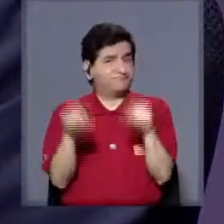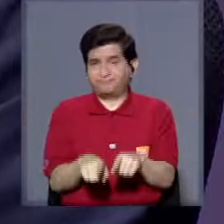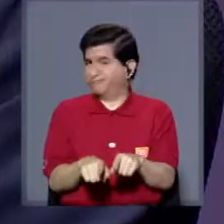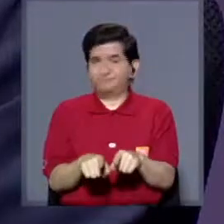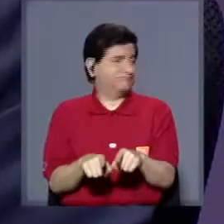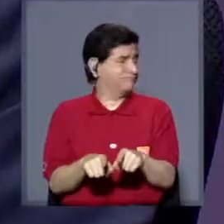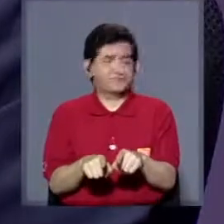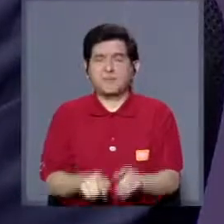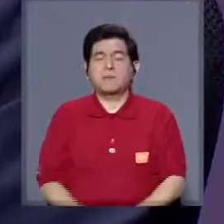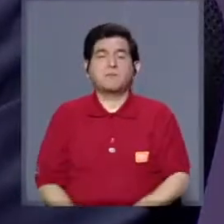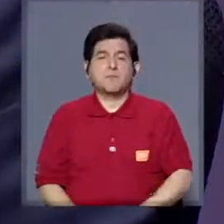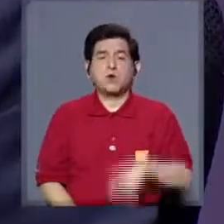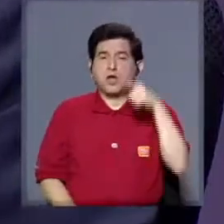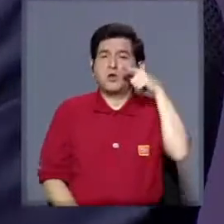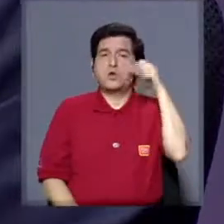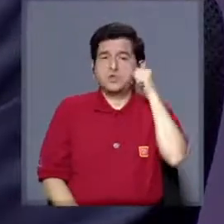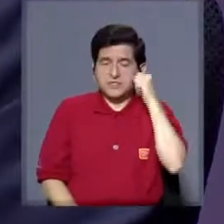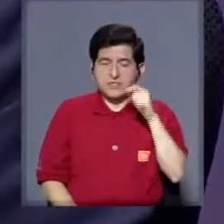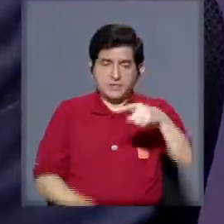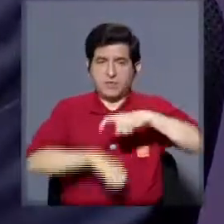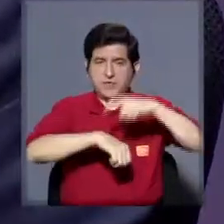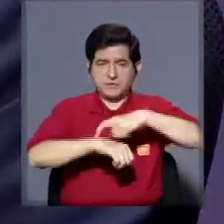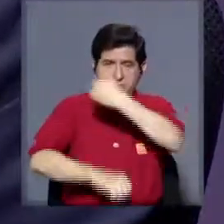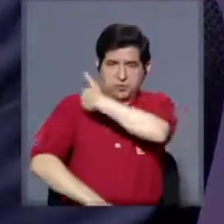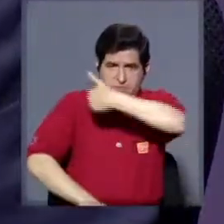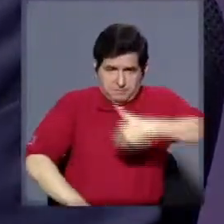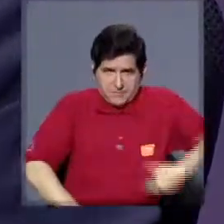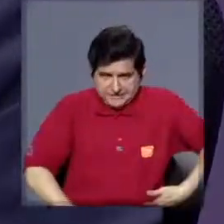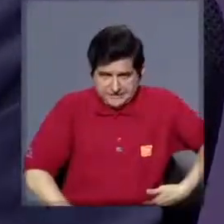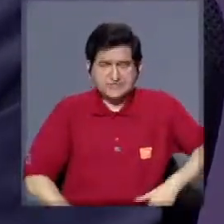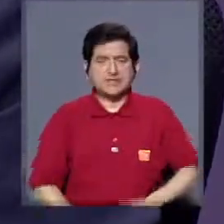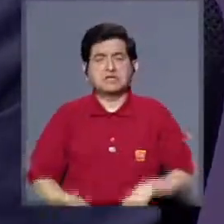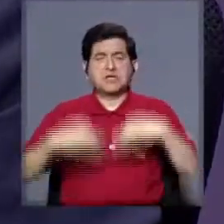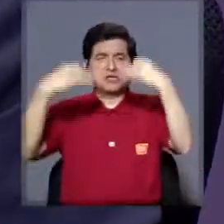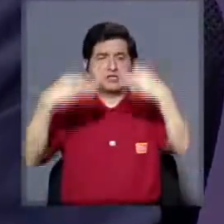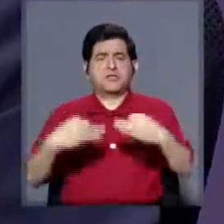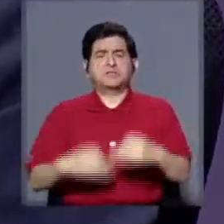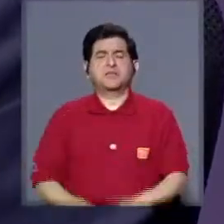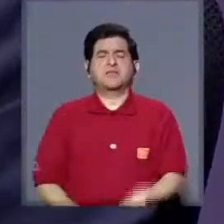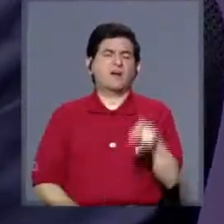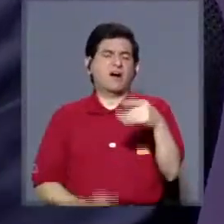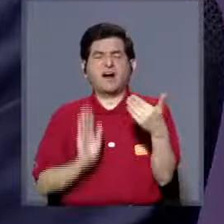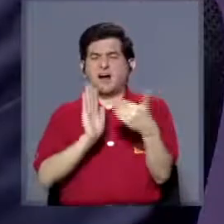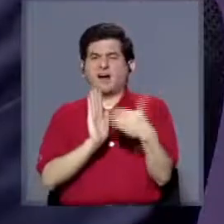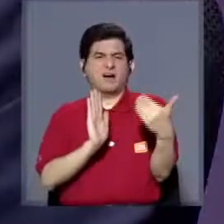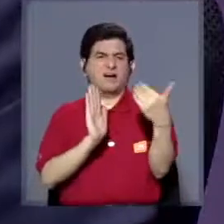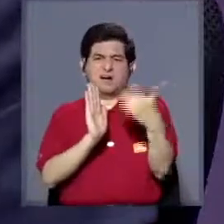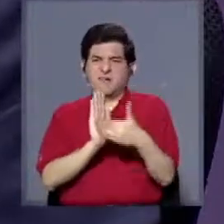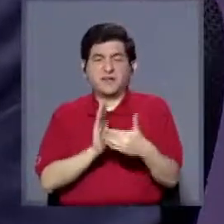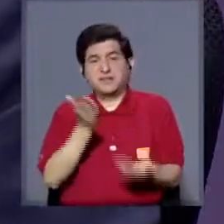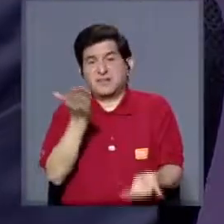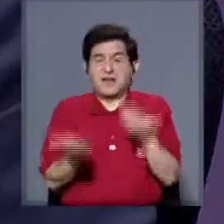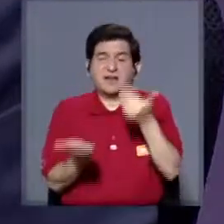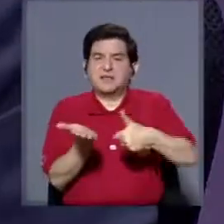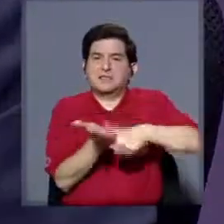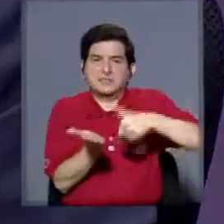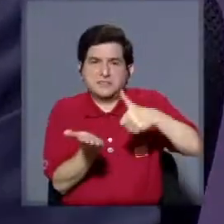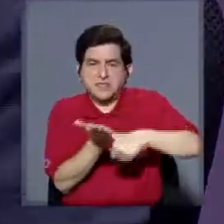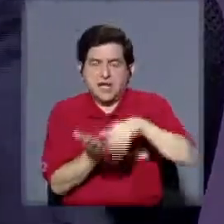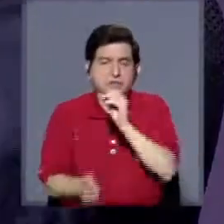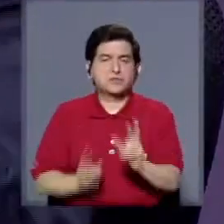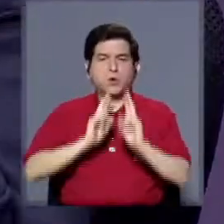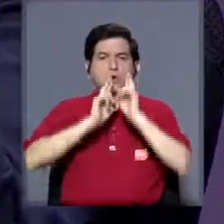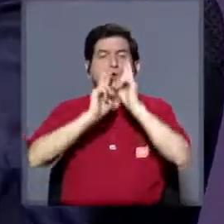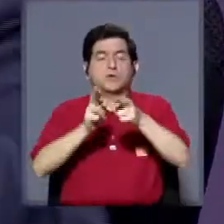porque luis guillermo solís quien era presidente en ese momento decidió que iba a afectar las posibles elecciones o el